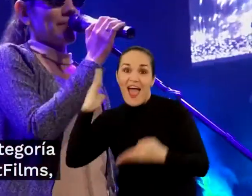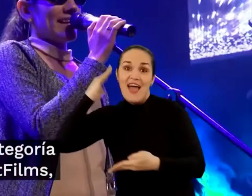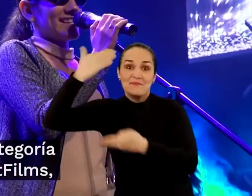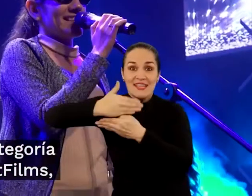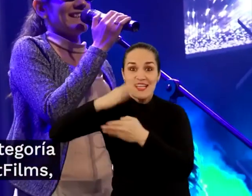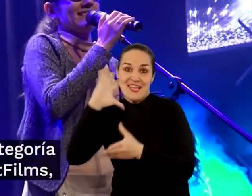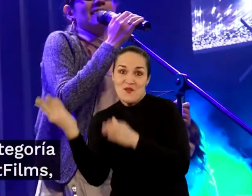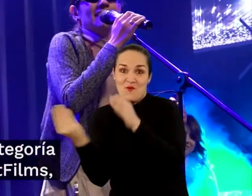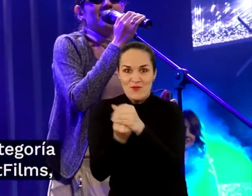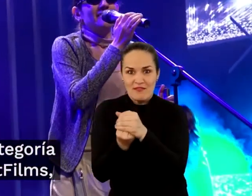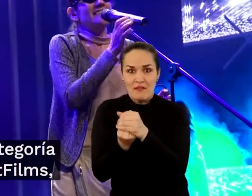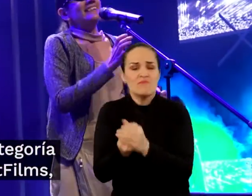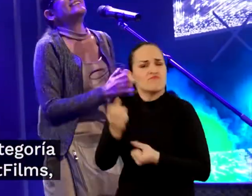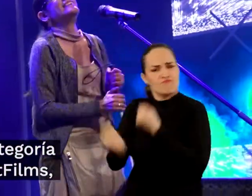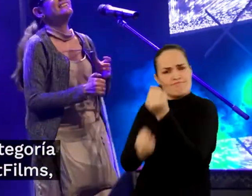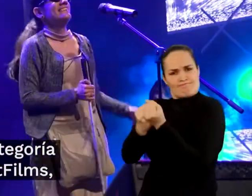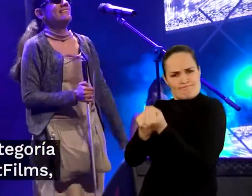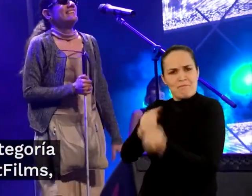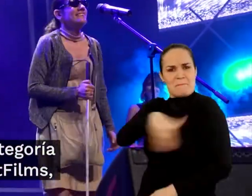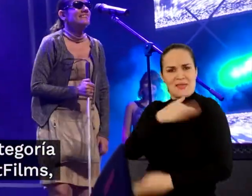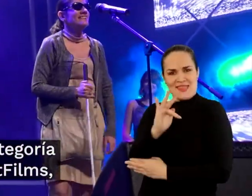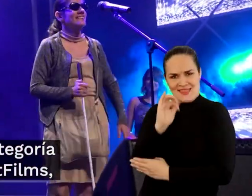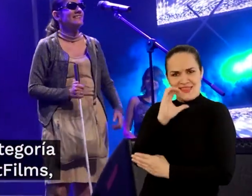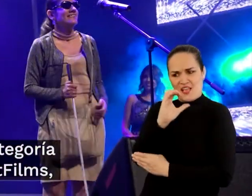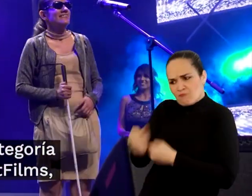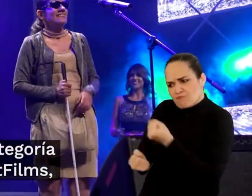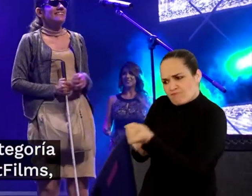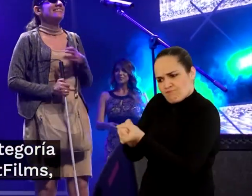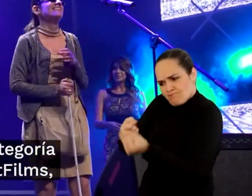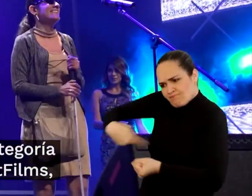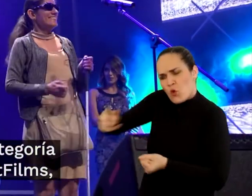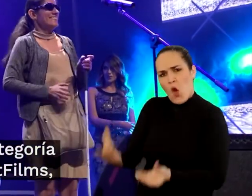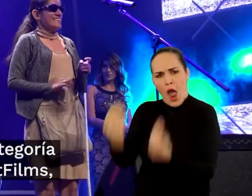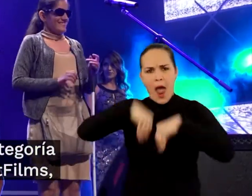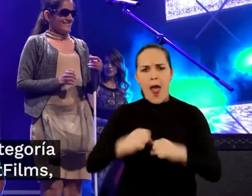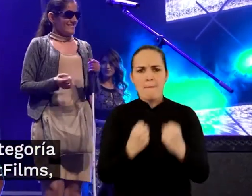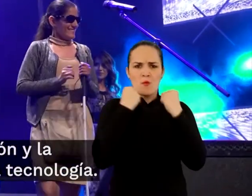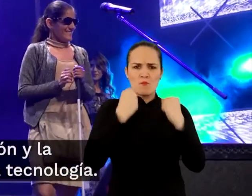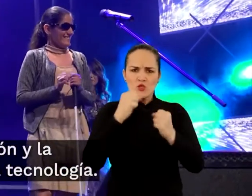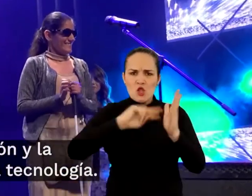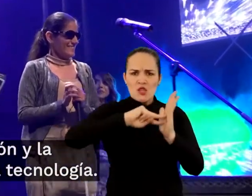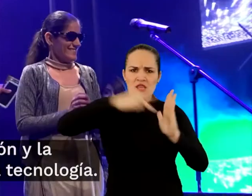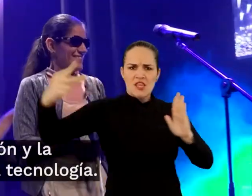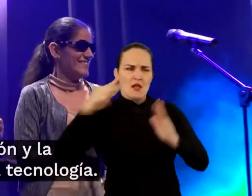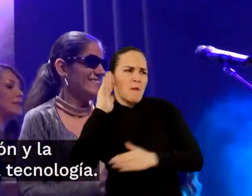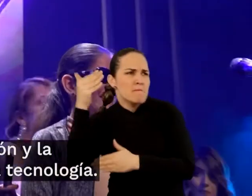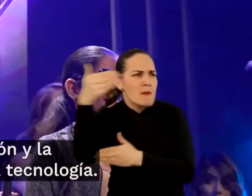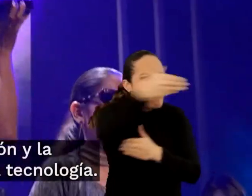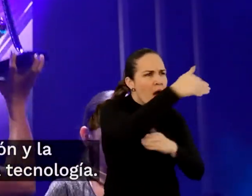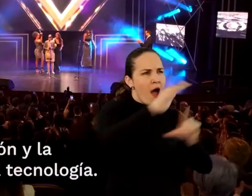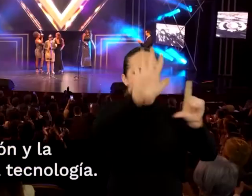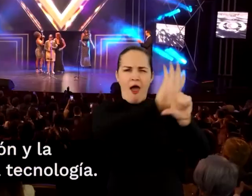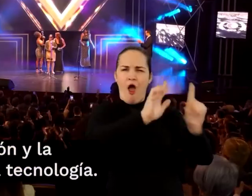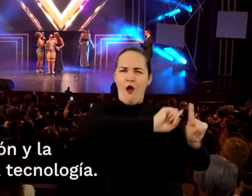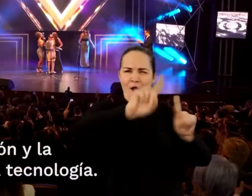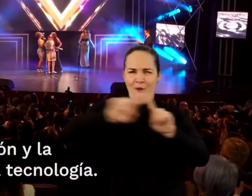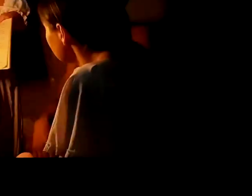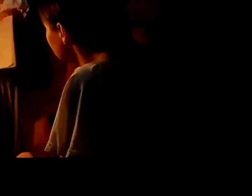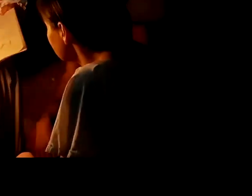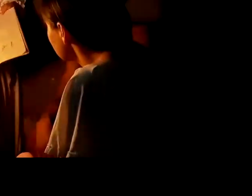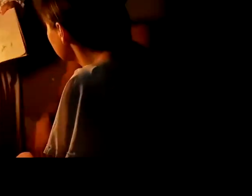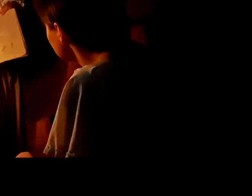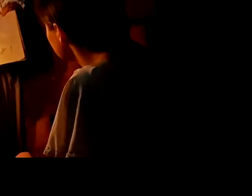Smart TIC Incluyente, una categoría del Ministerio TIC en Smart Fims que promueve la apropiación y la creación